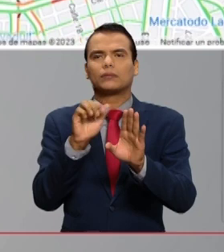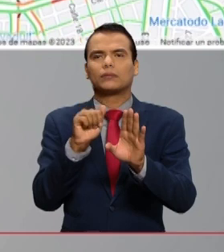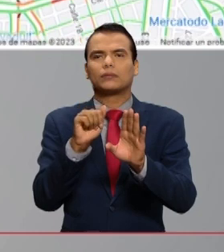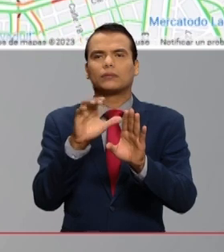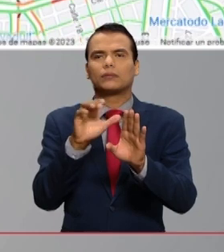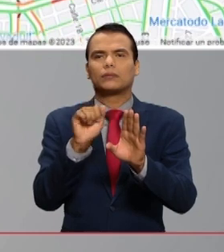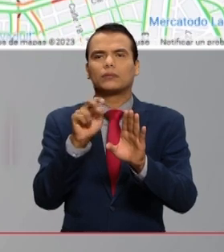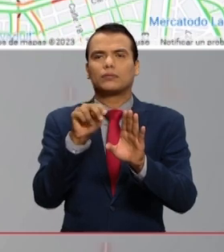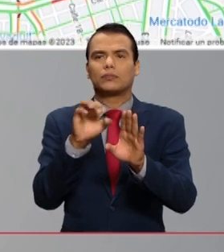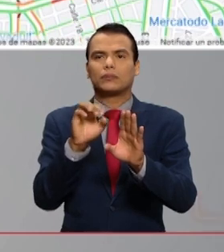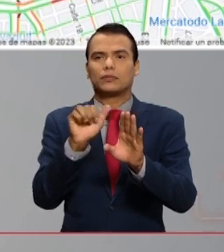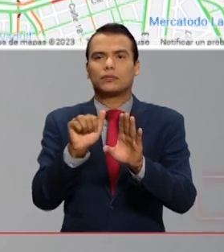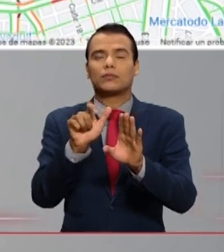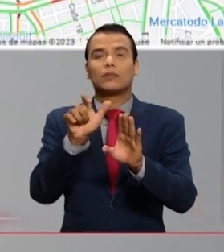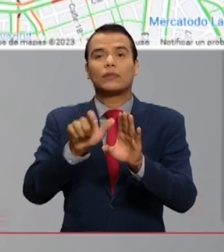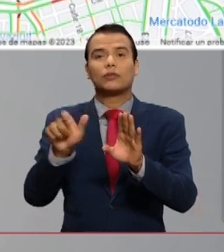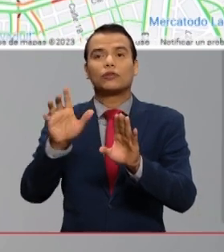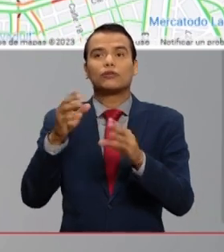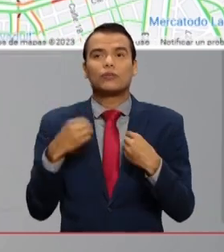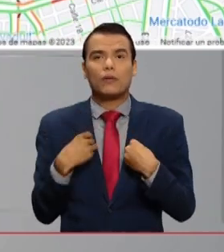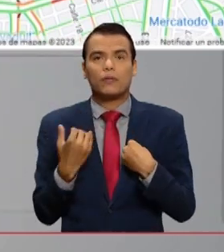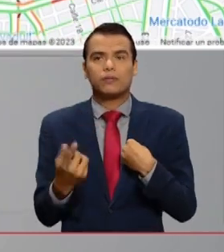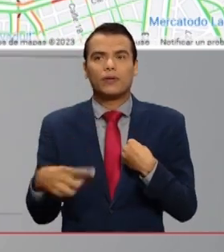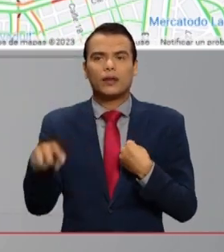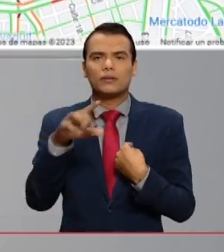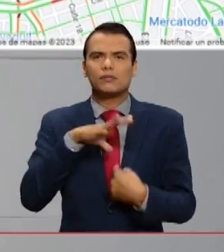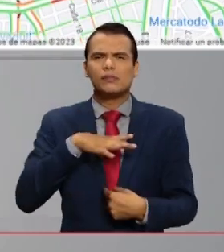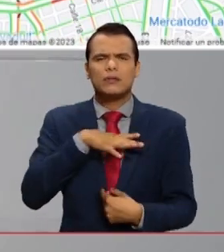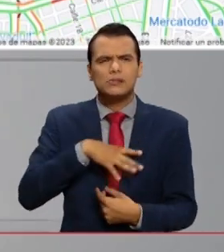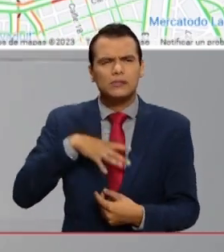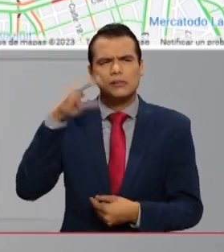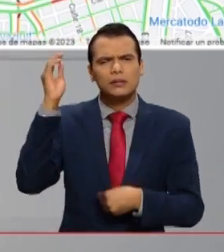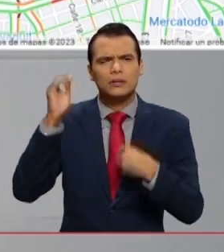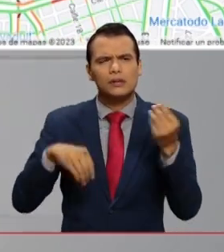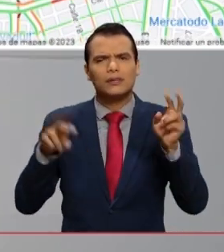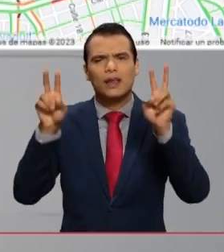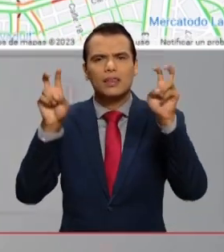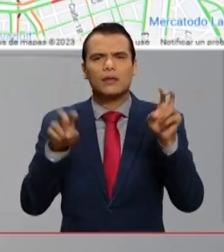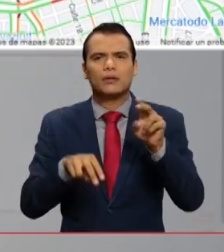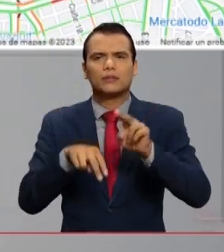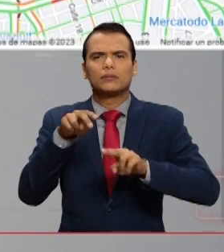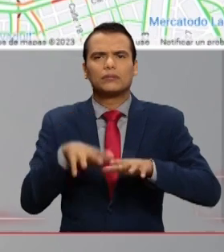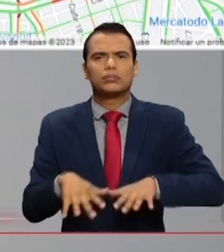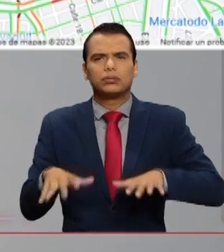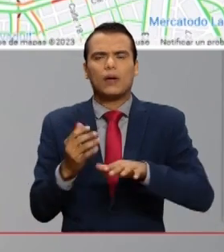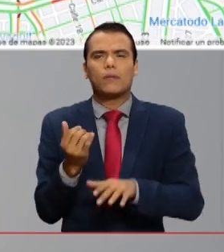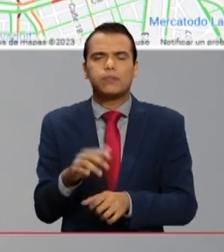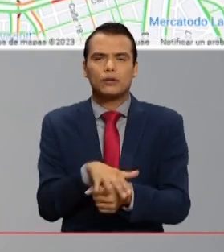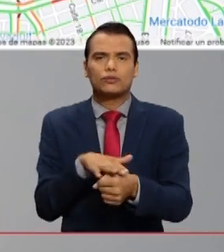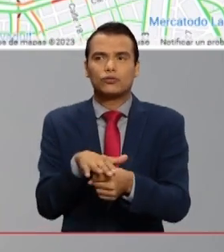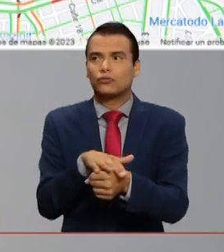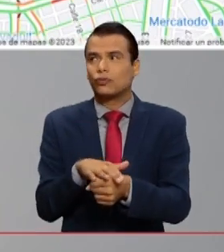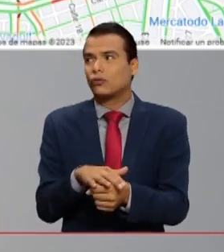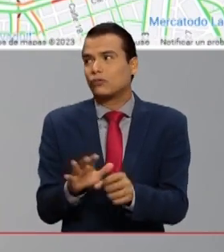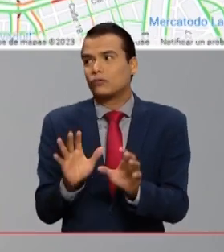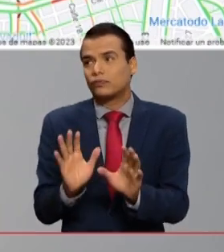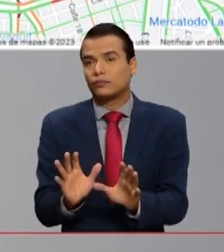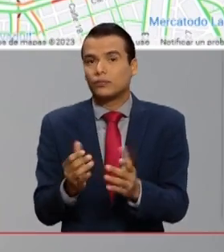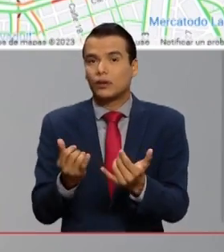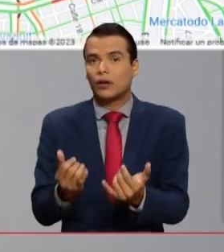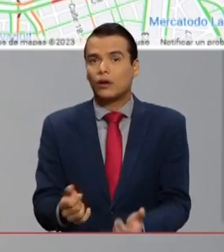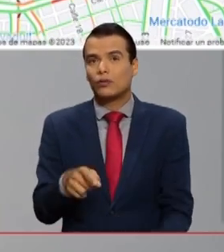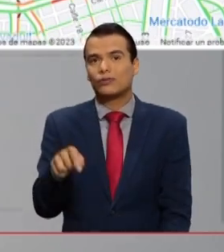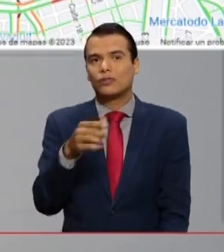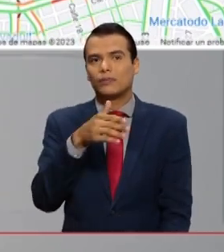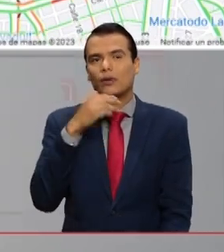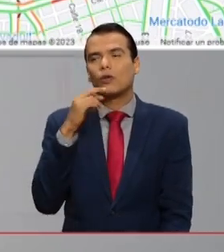los habitantes con referencia a unos inconvenientes que tienen de infraestructura internamente. De manera que, por favor, buscar vías alternas por el